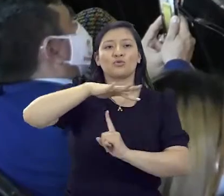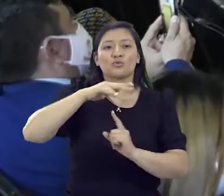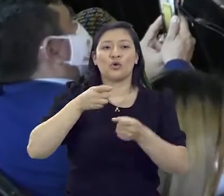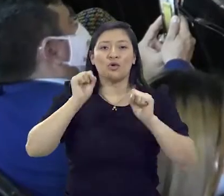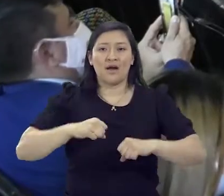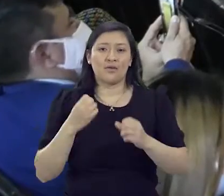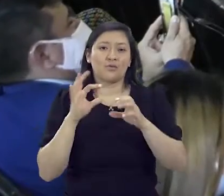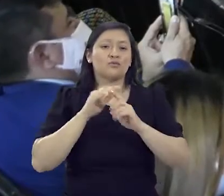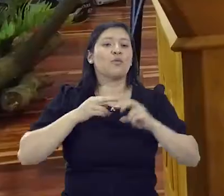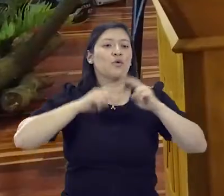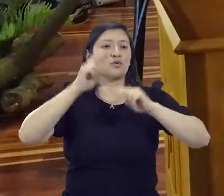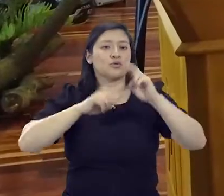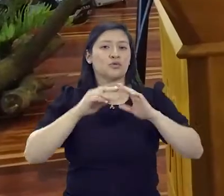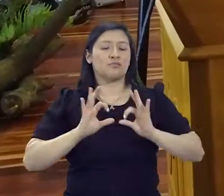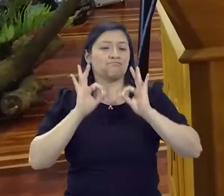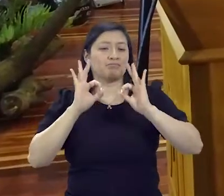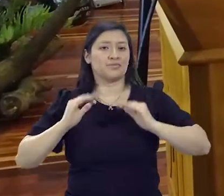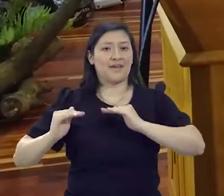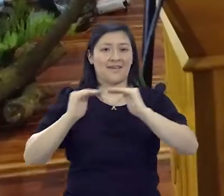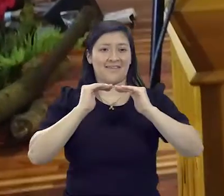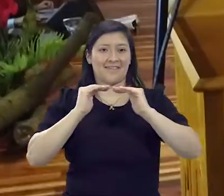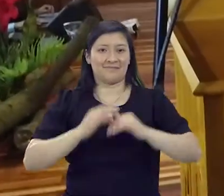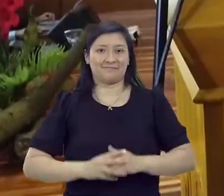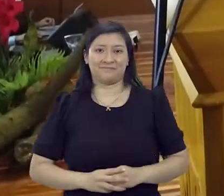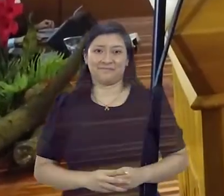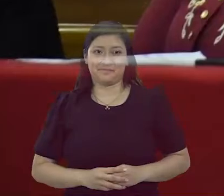paz y de equidad